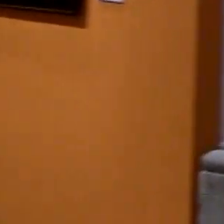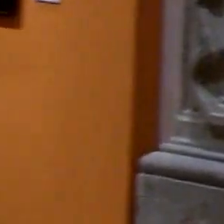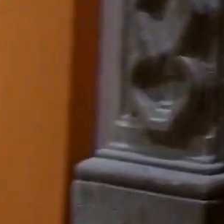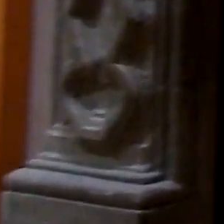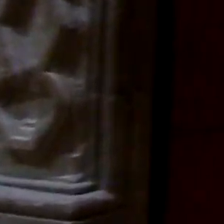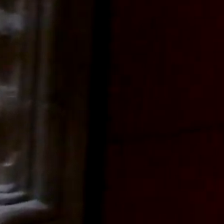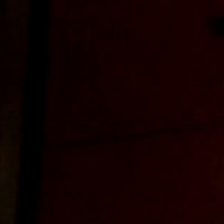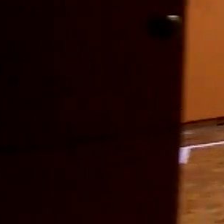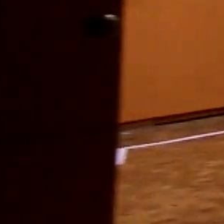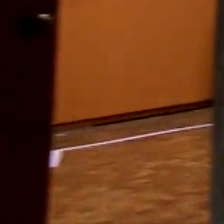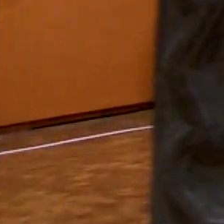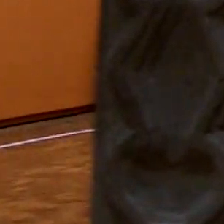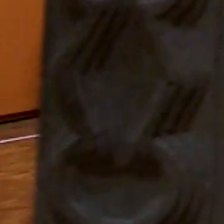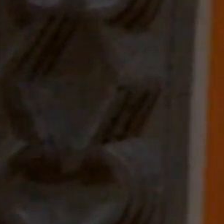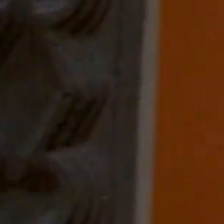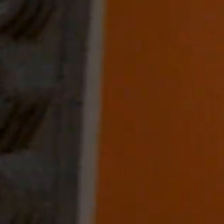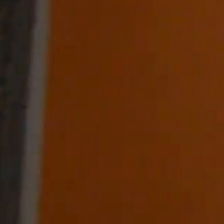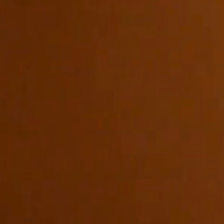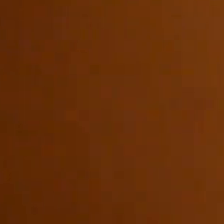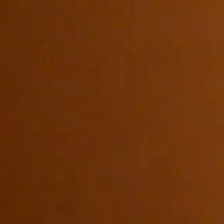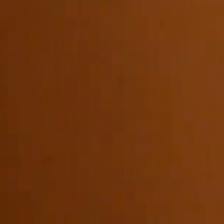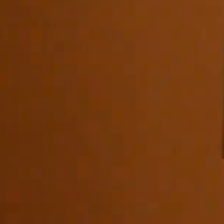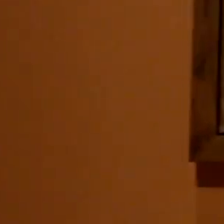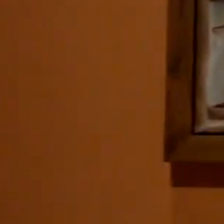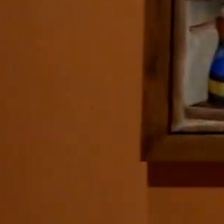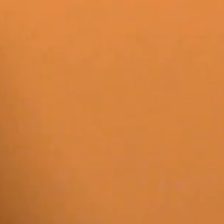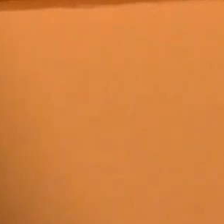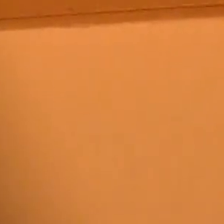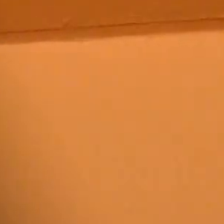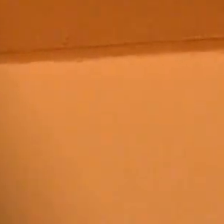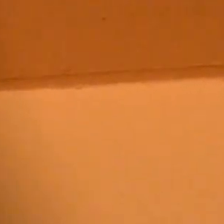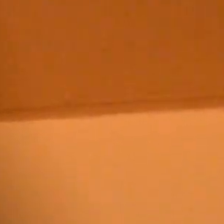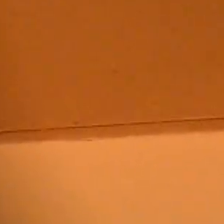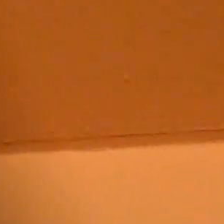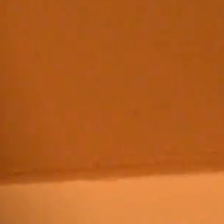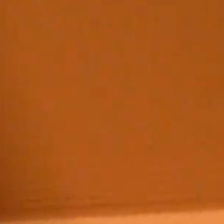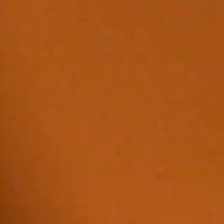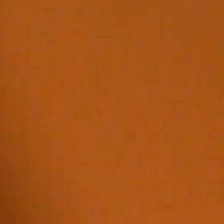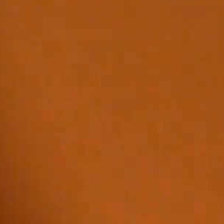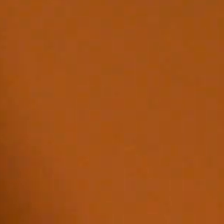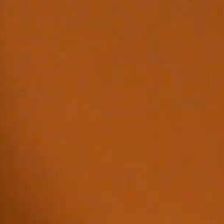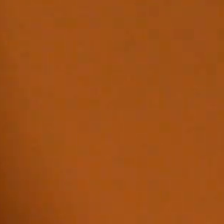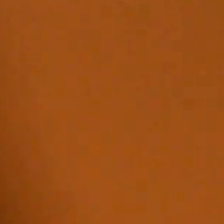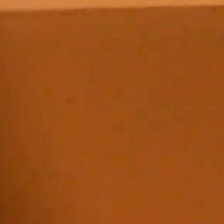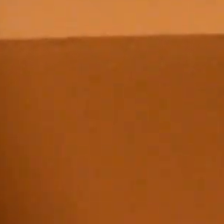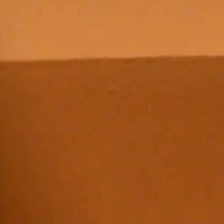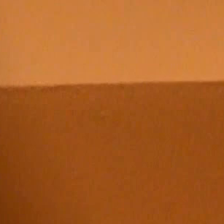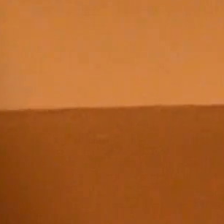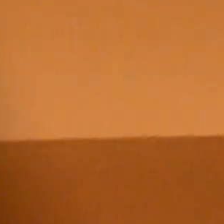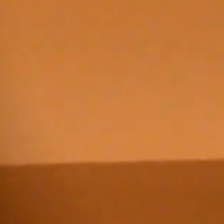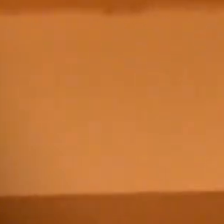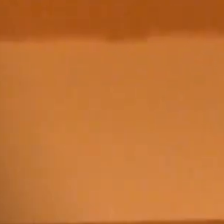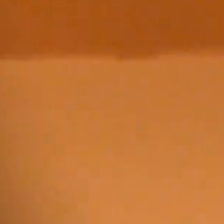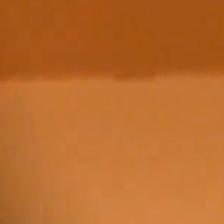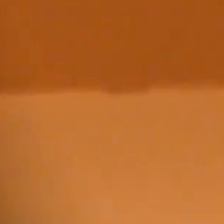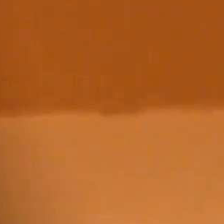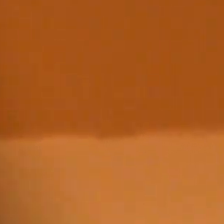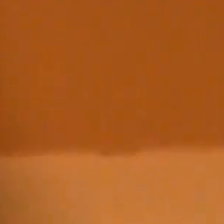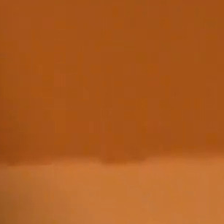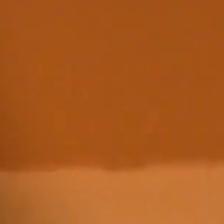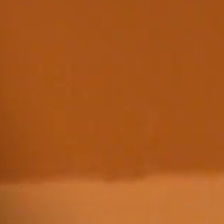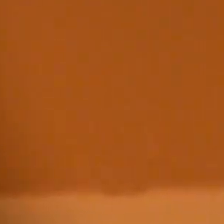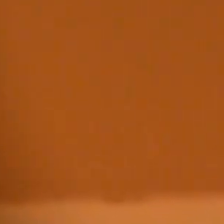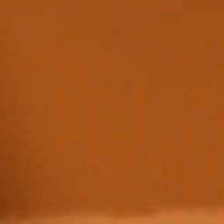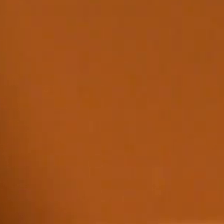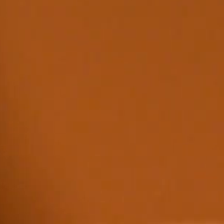Pintura, es decir, el punto de vista universitario, versus la creación artística más empírica, mejor conocida como arte popular